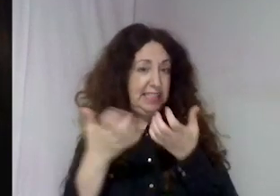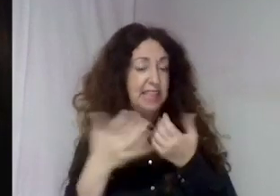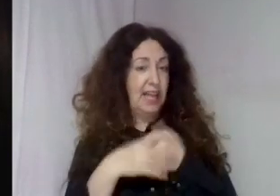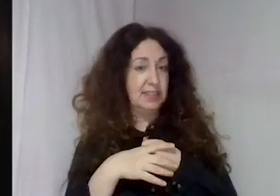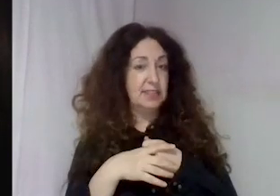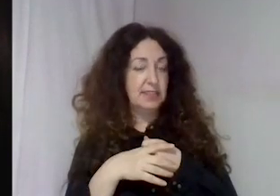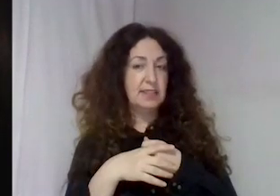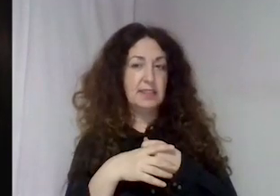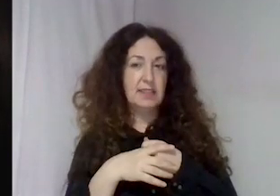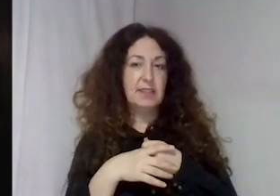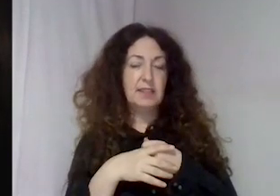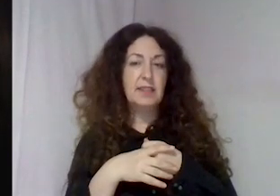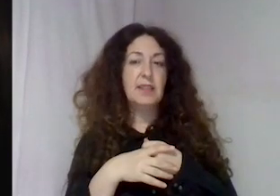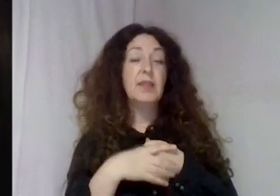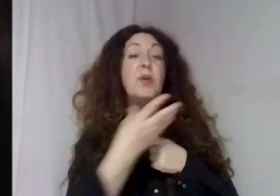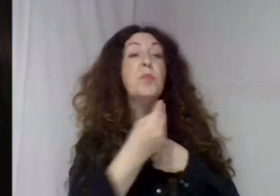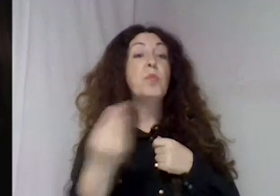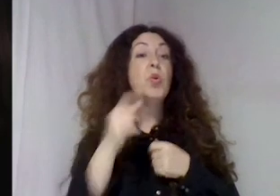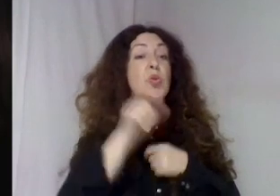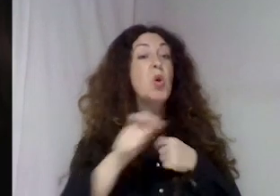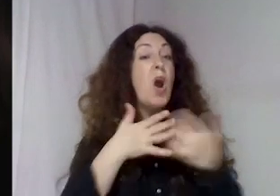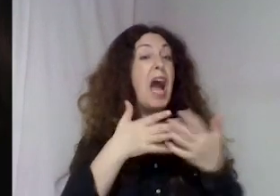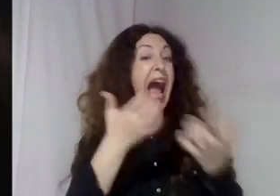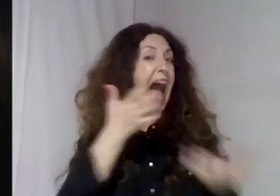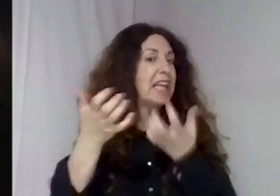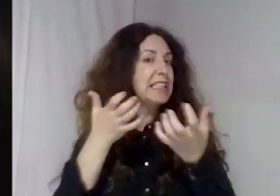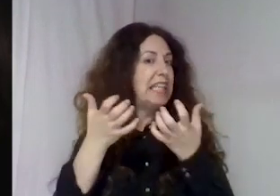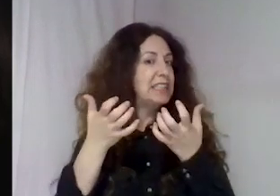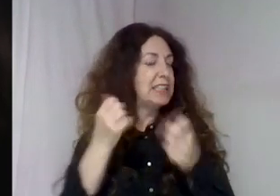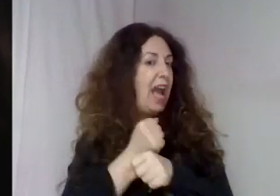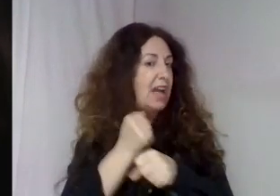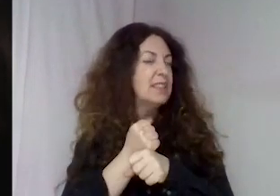en nuestro propio tiempo. Yo creo que eso es lo que es, me parece muy interesante.